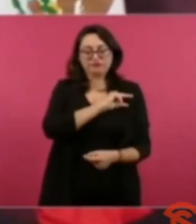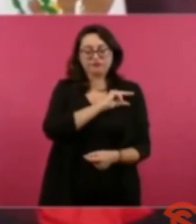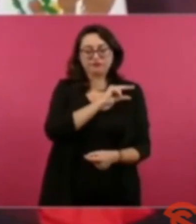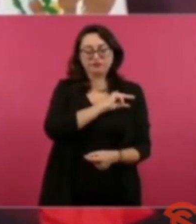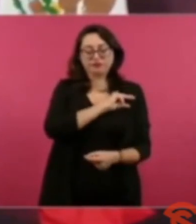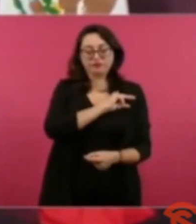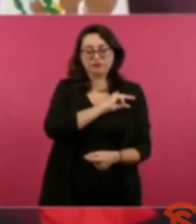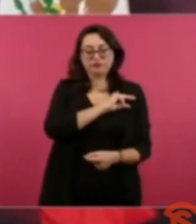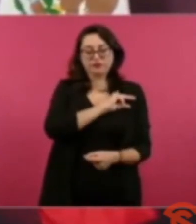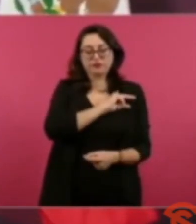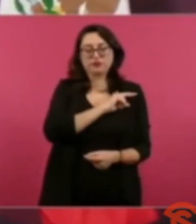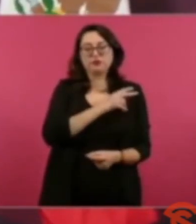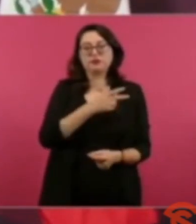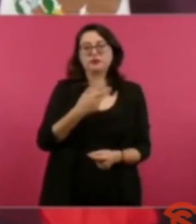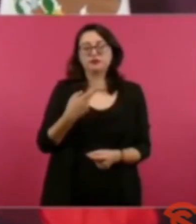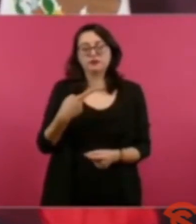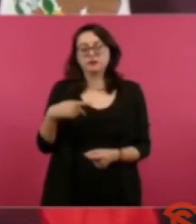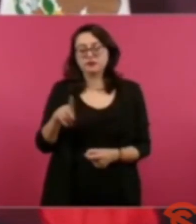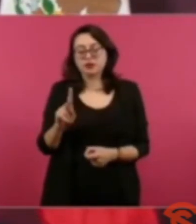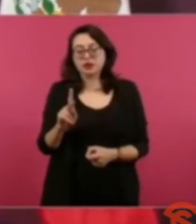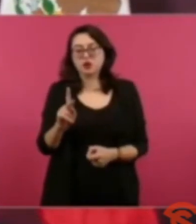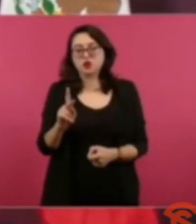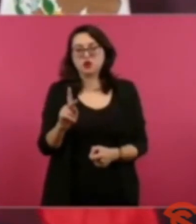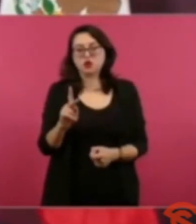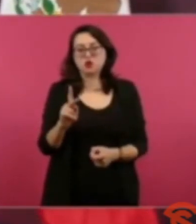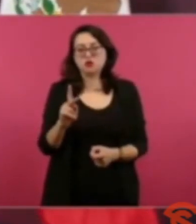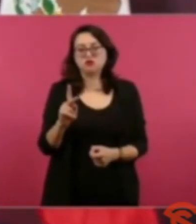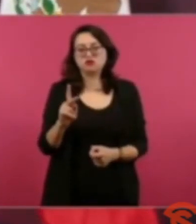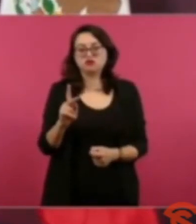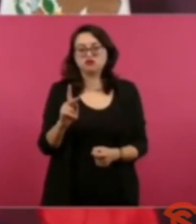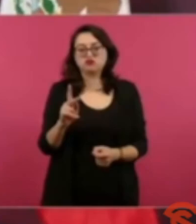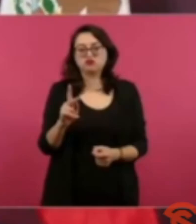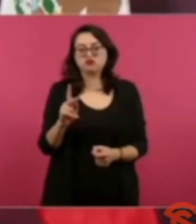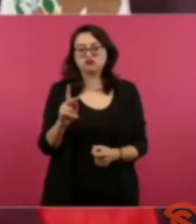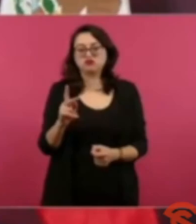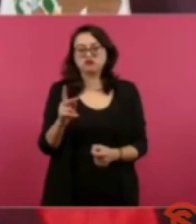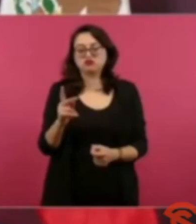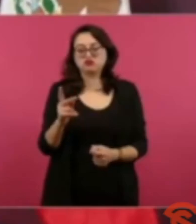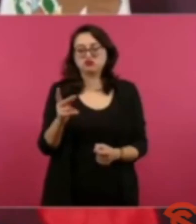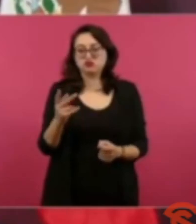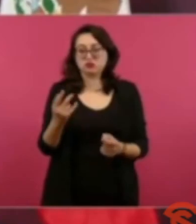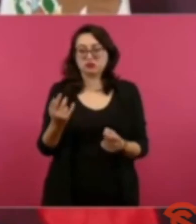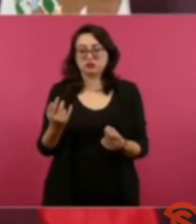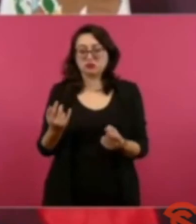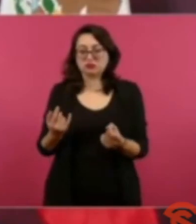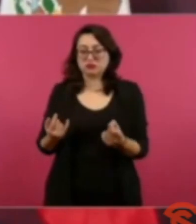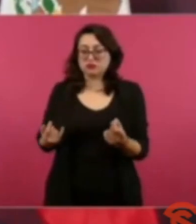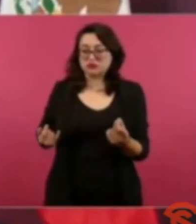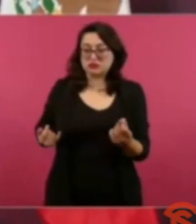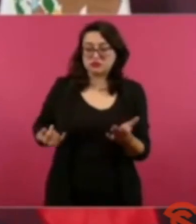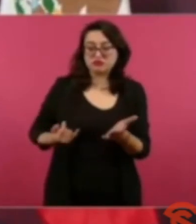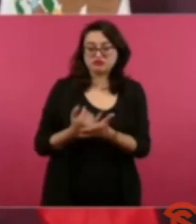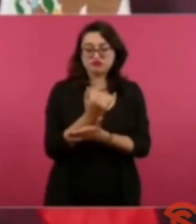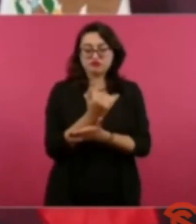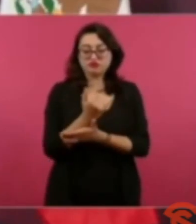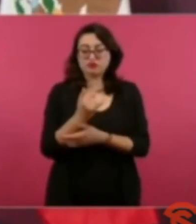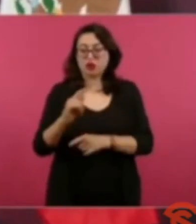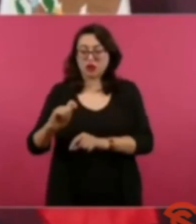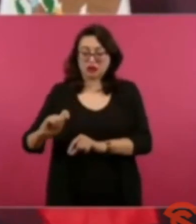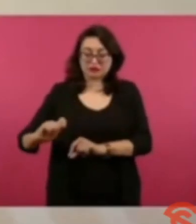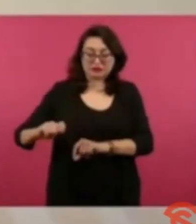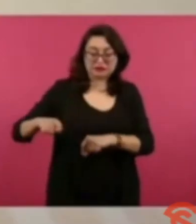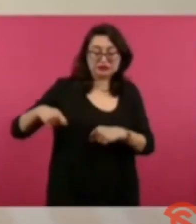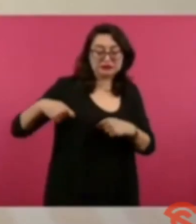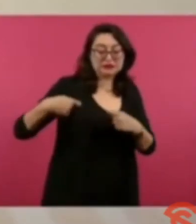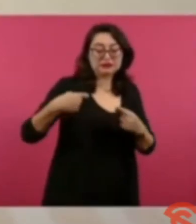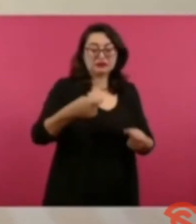O influyó, pero no fue decisivo. Lo determinante es que querían entregar todos